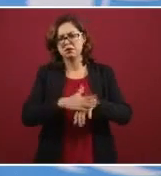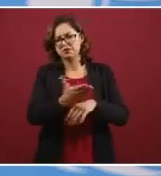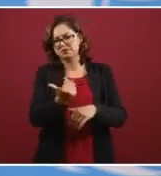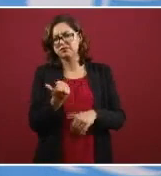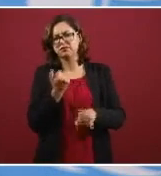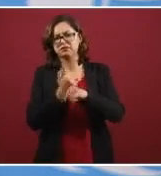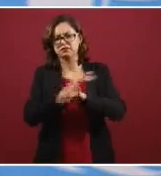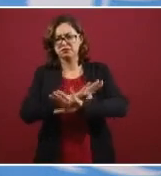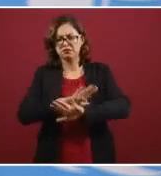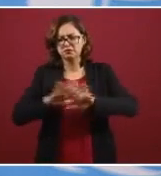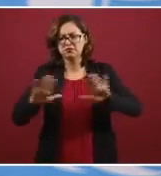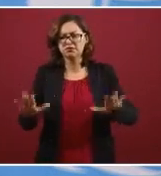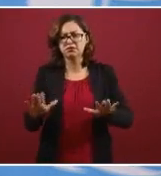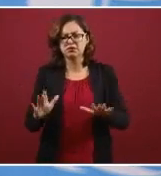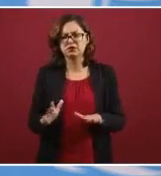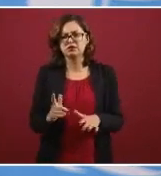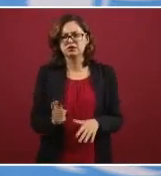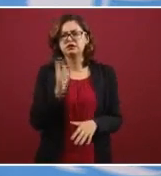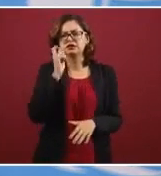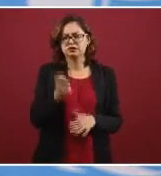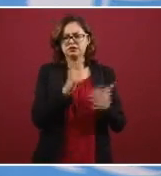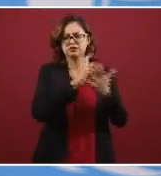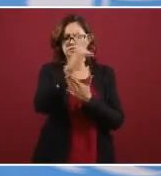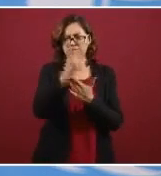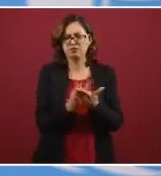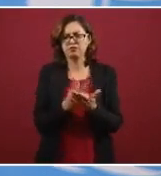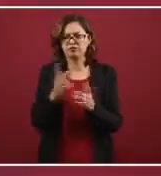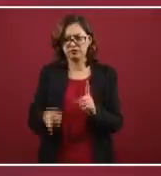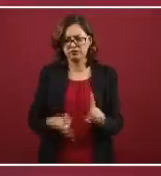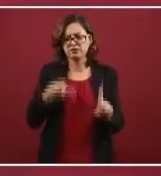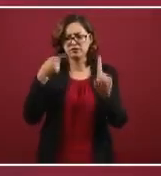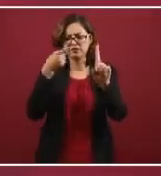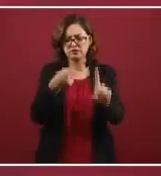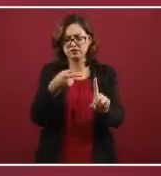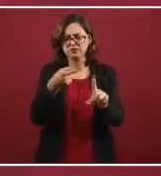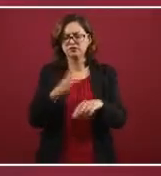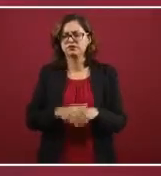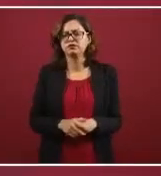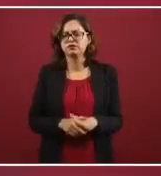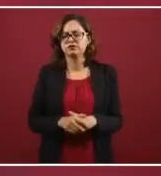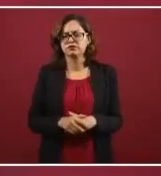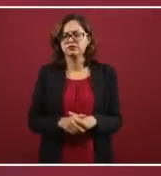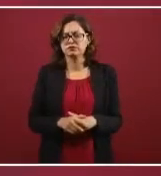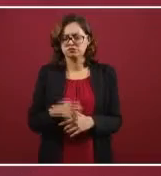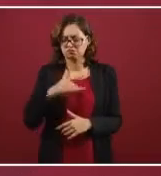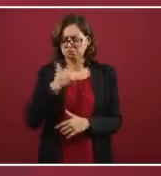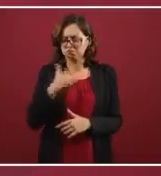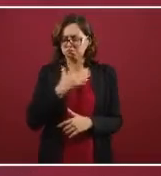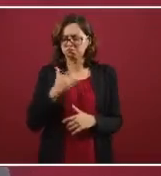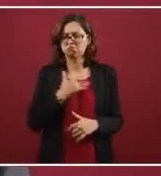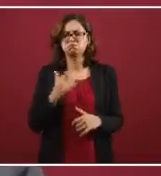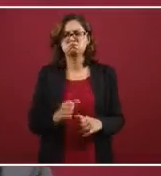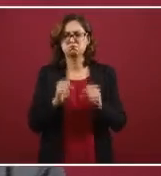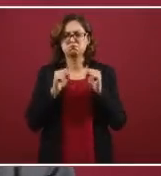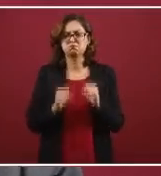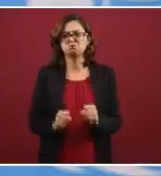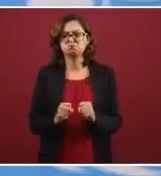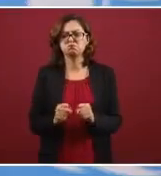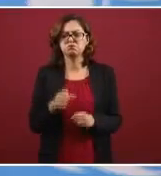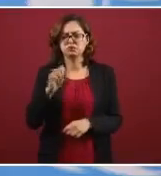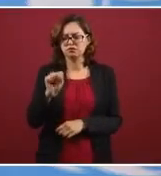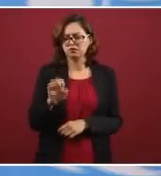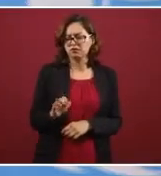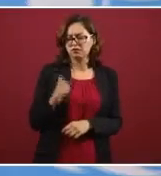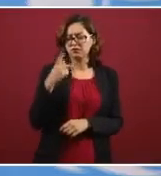información sobre este programa en particular y estoy seguro que la Secretaría de